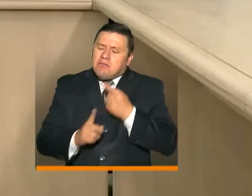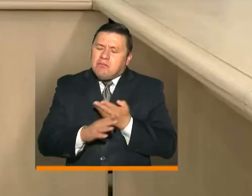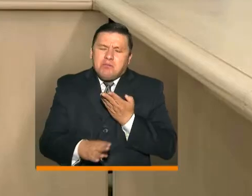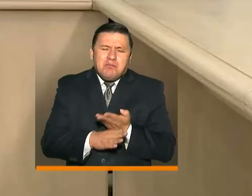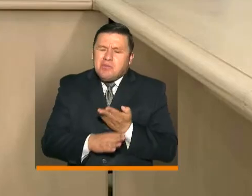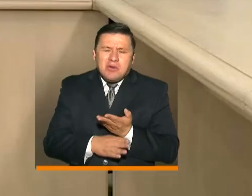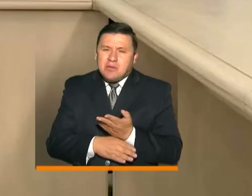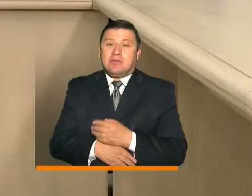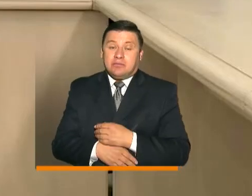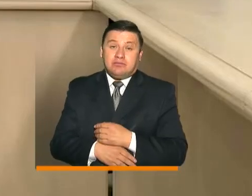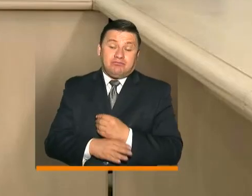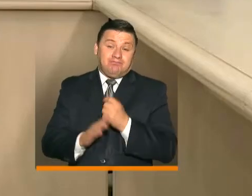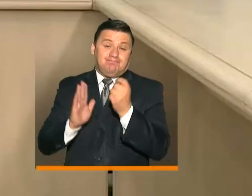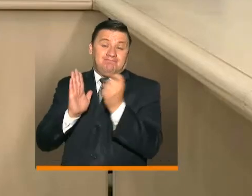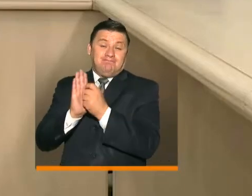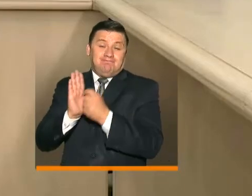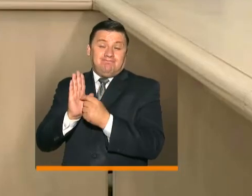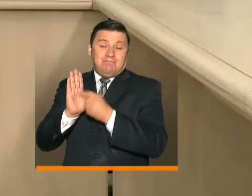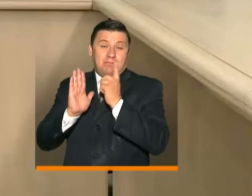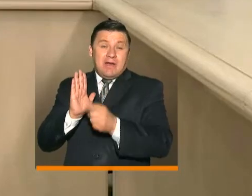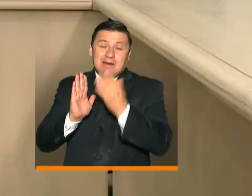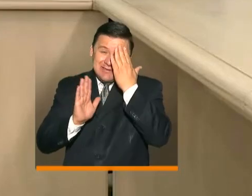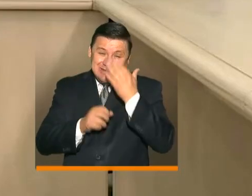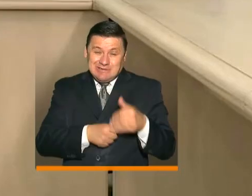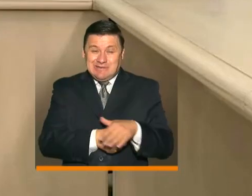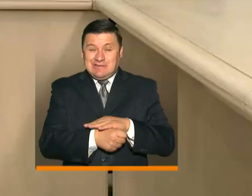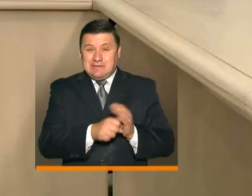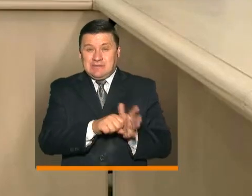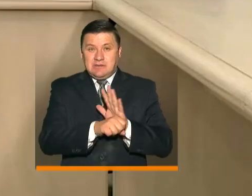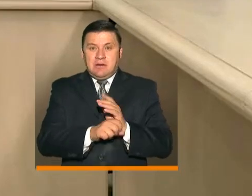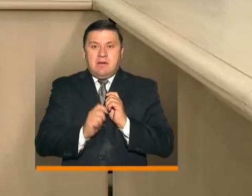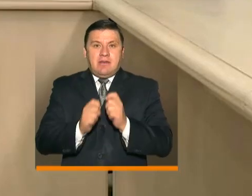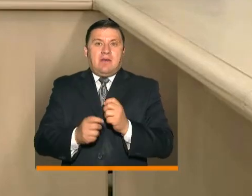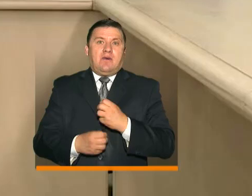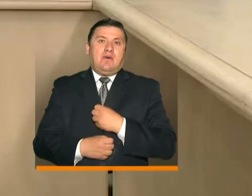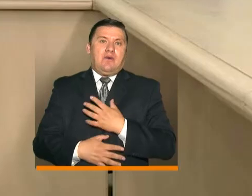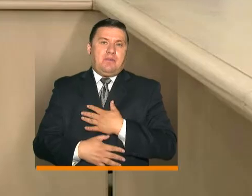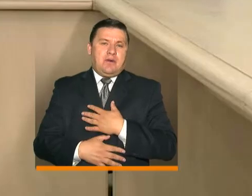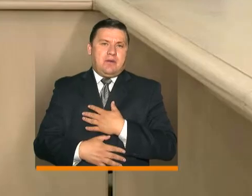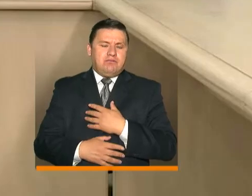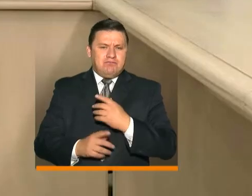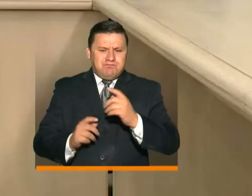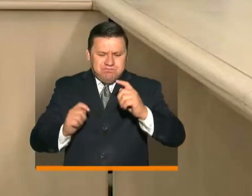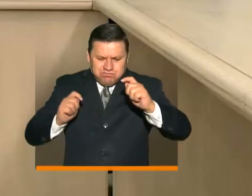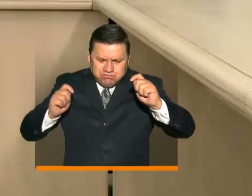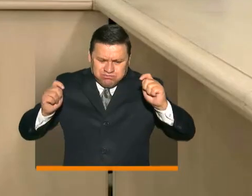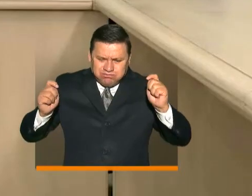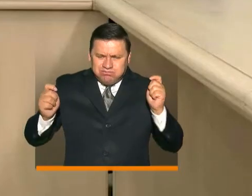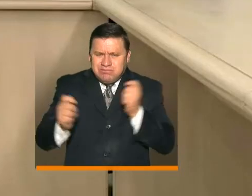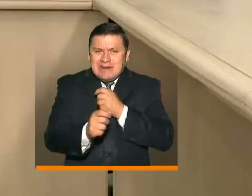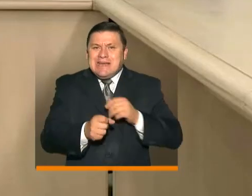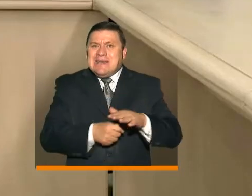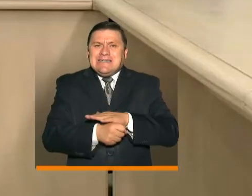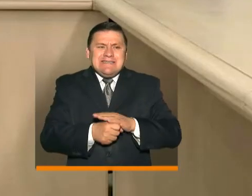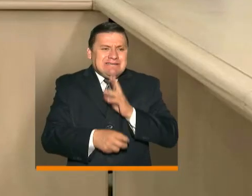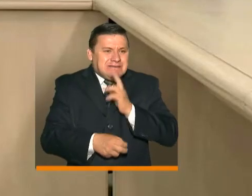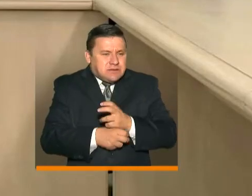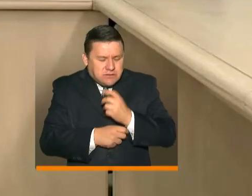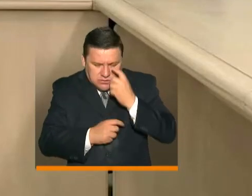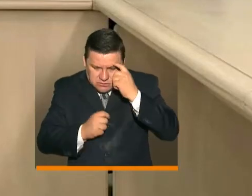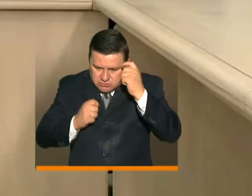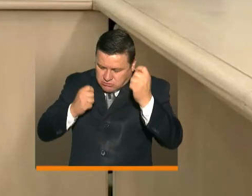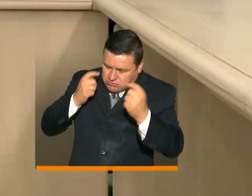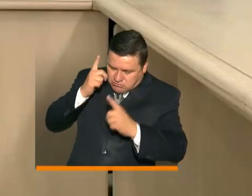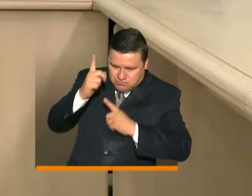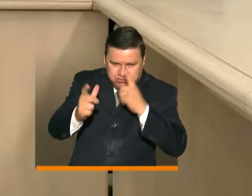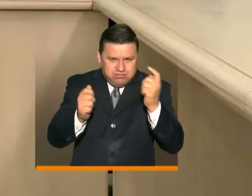propósito es que en el marco de esta pandemia tenerla de oportunidad para transformar circunstancias verdaderamente